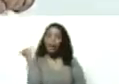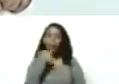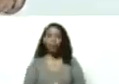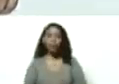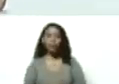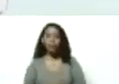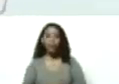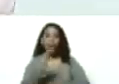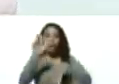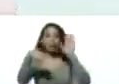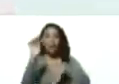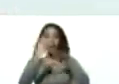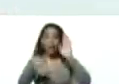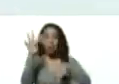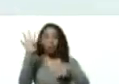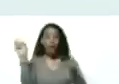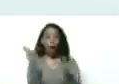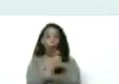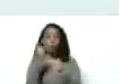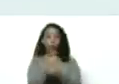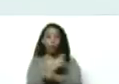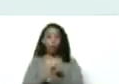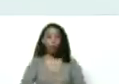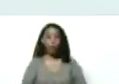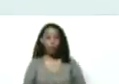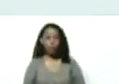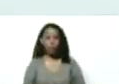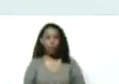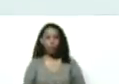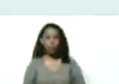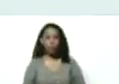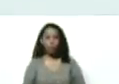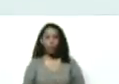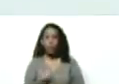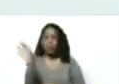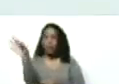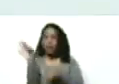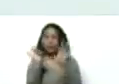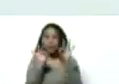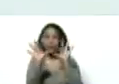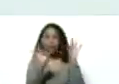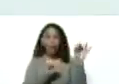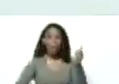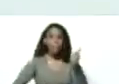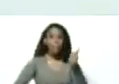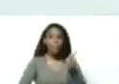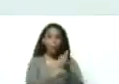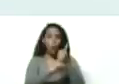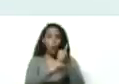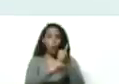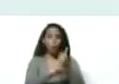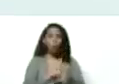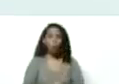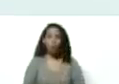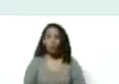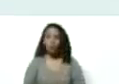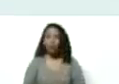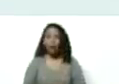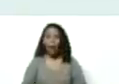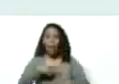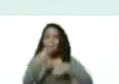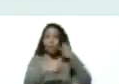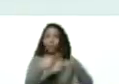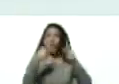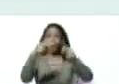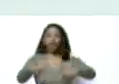13 y 14 de agosto, a elegir a los propulsores del proceso de